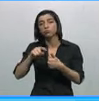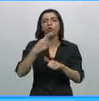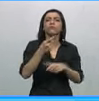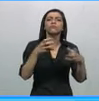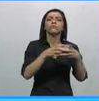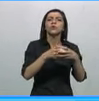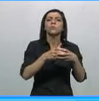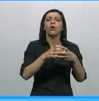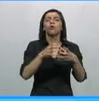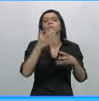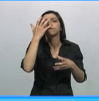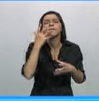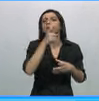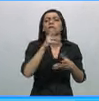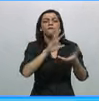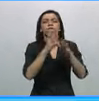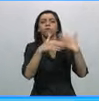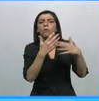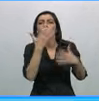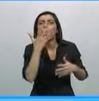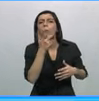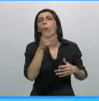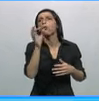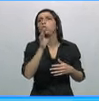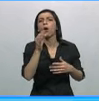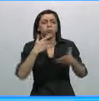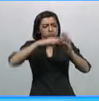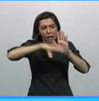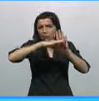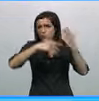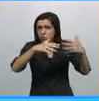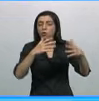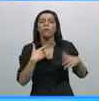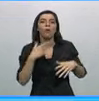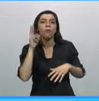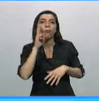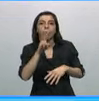cómo juega? Más allá del lugar en el que esté en la tabla, ¿te genera placer verlo jugar?